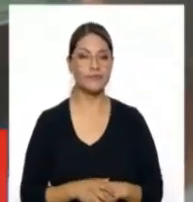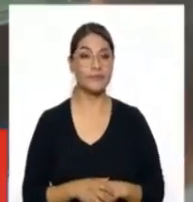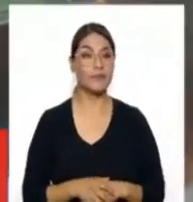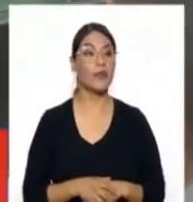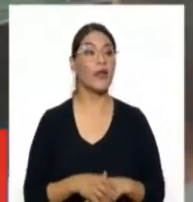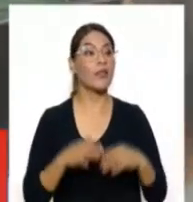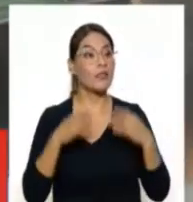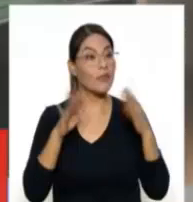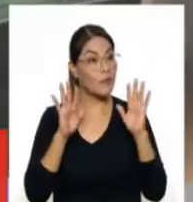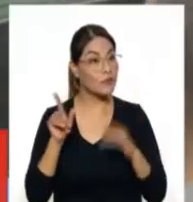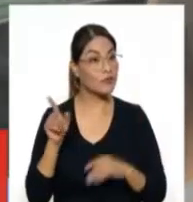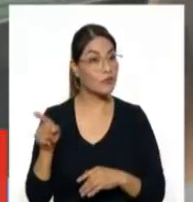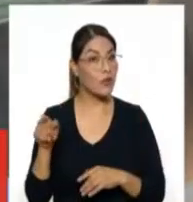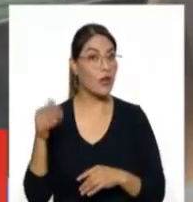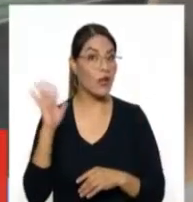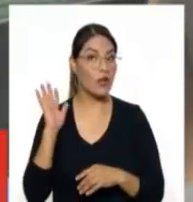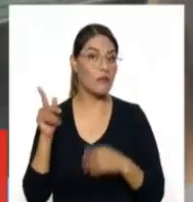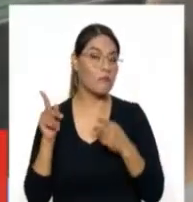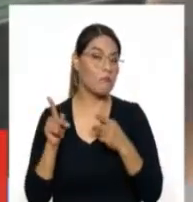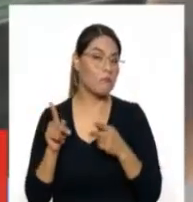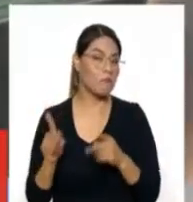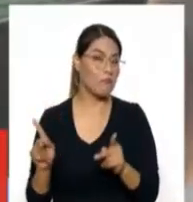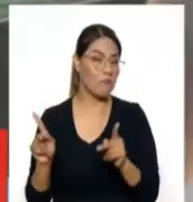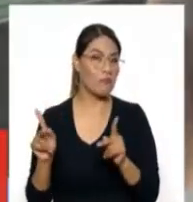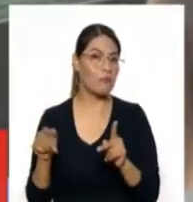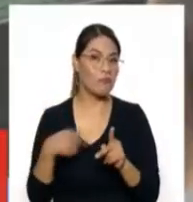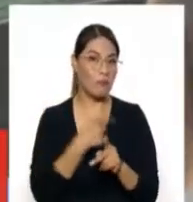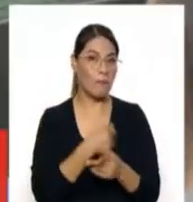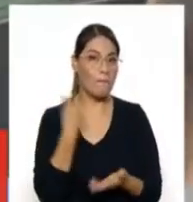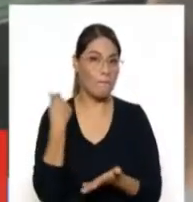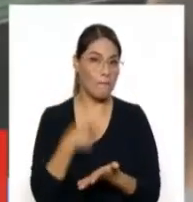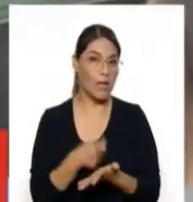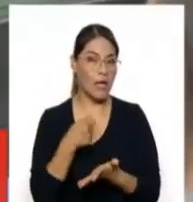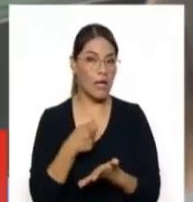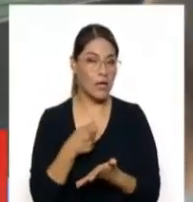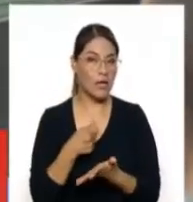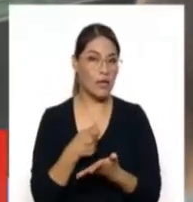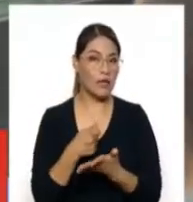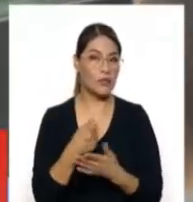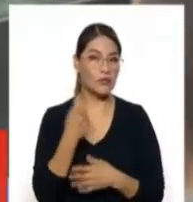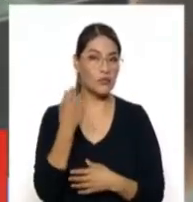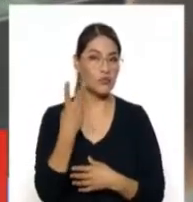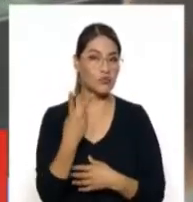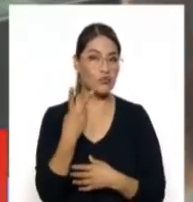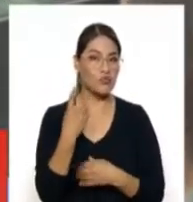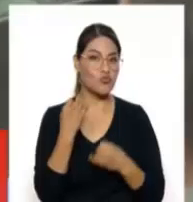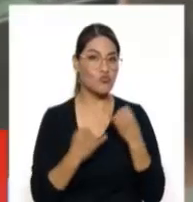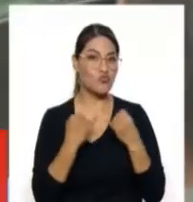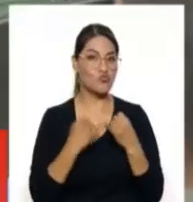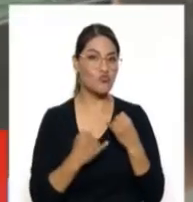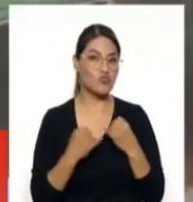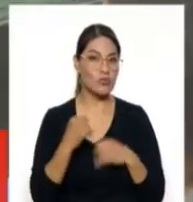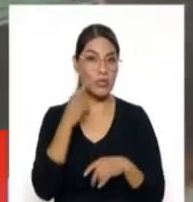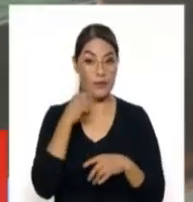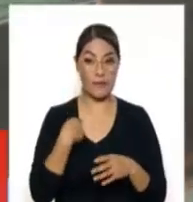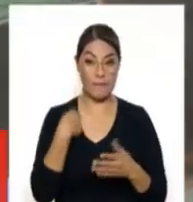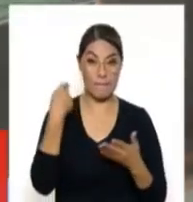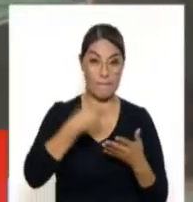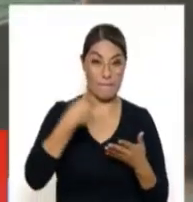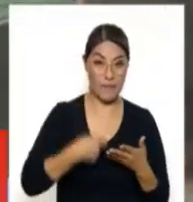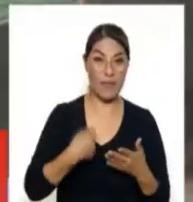había autorizado pagar las dos últimas letras